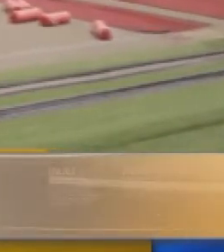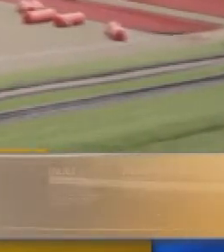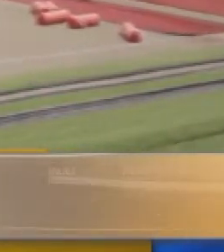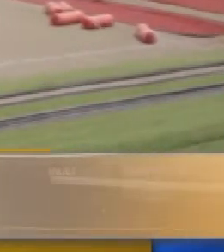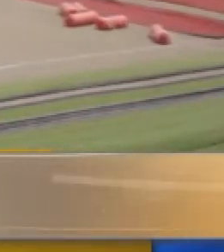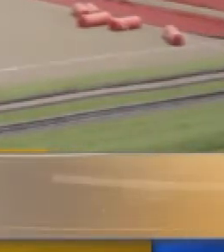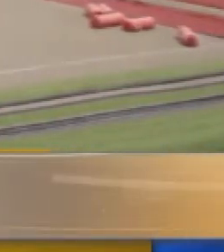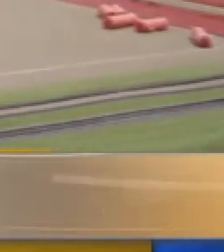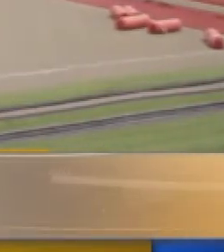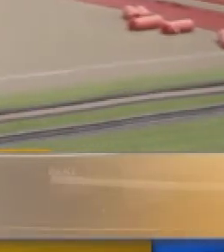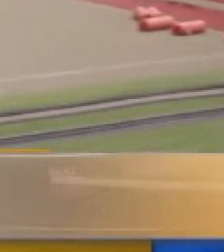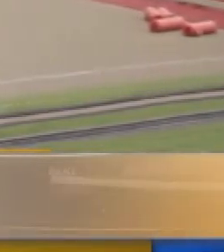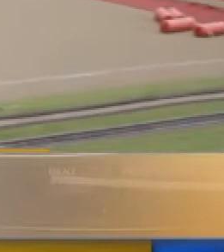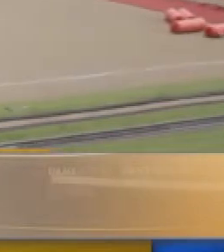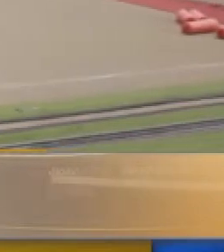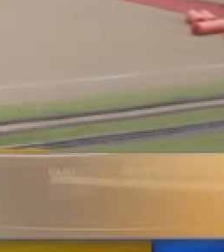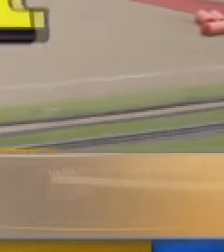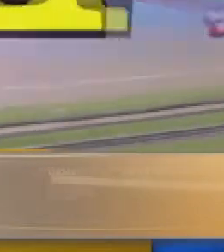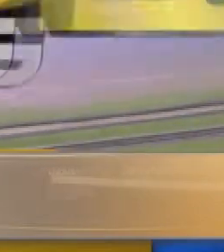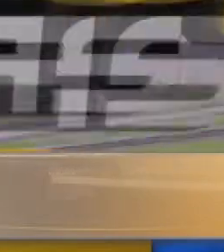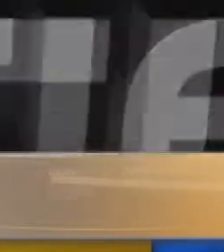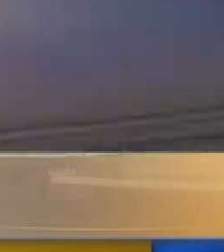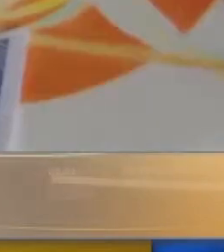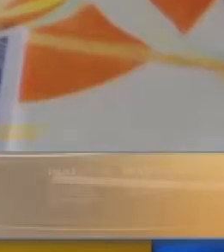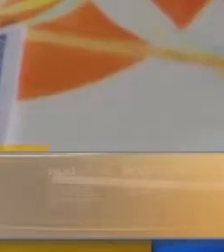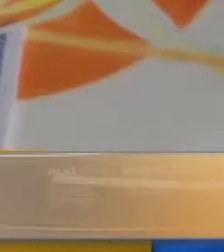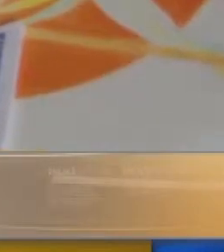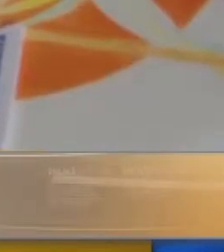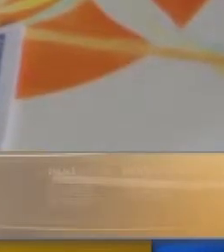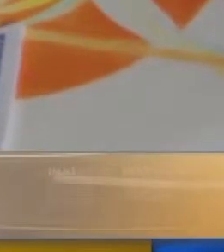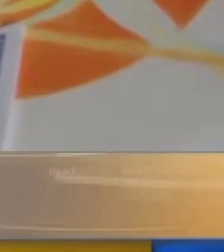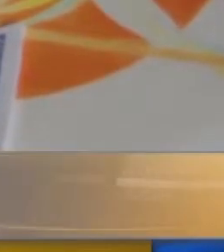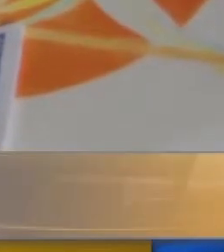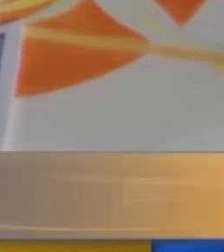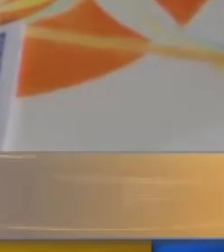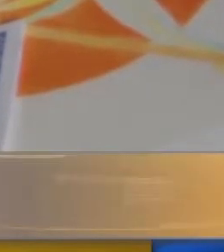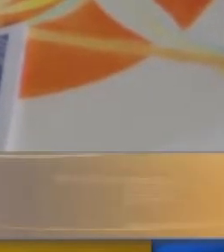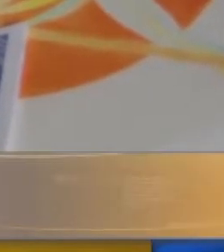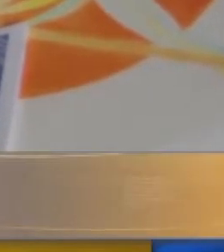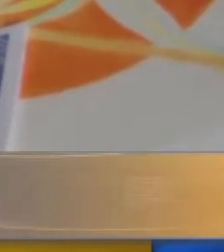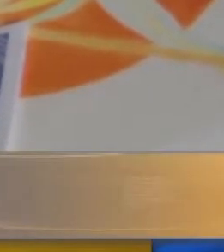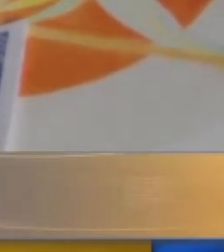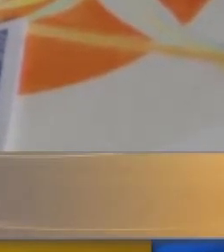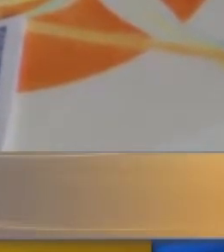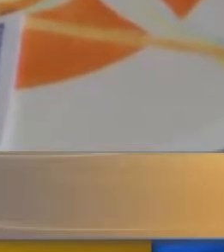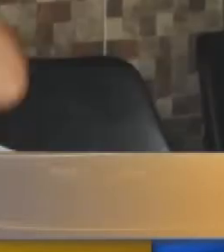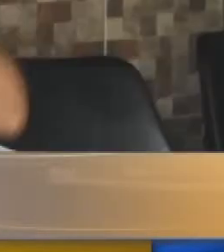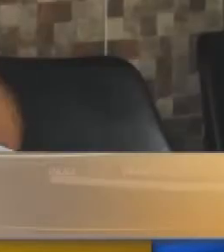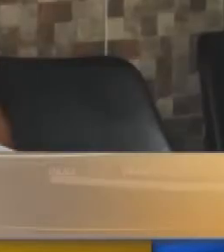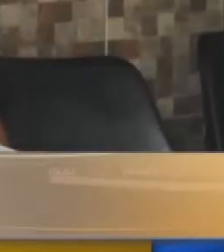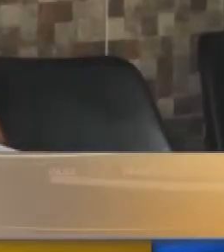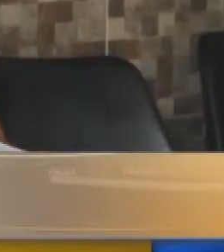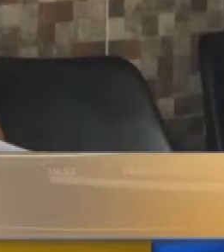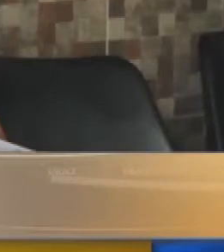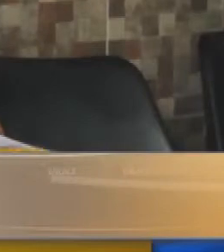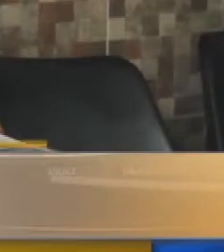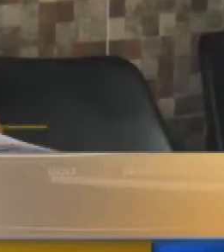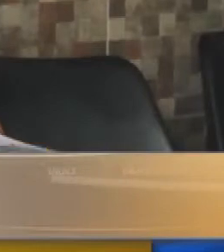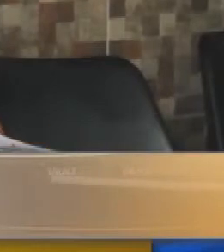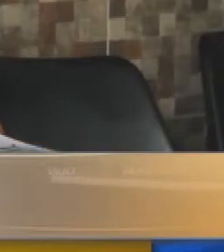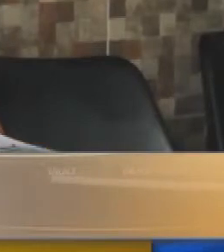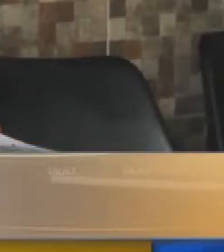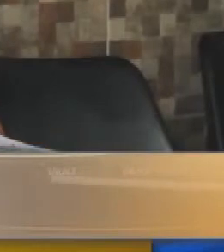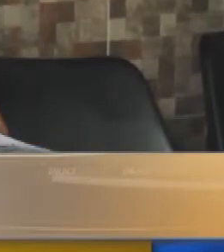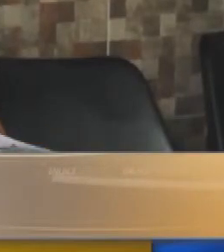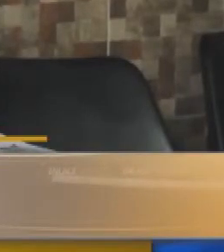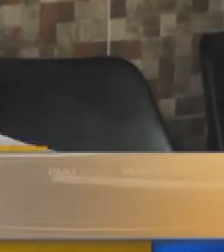disciplina deportiva se mostraron complacidos por este hecho. Y al cierre, se agota el tiempo para inscribirse en la 18ª